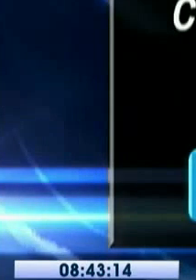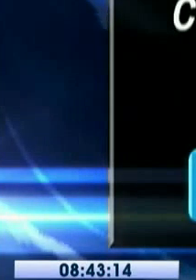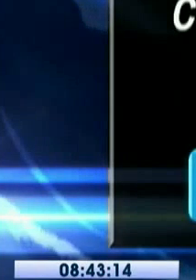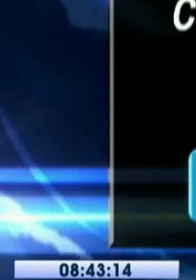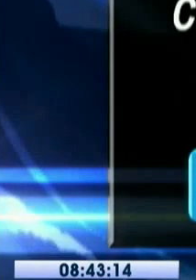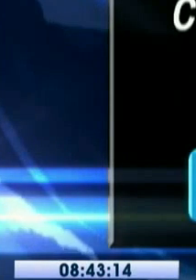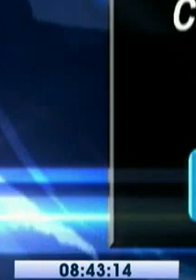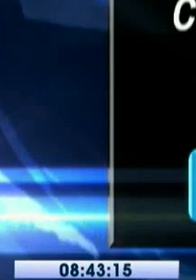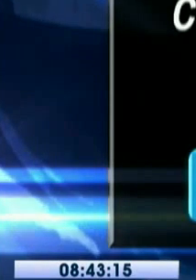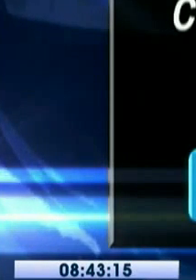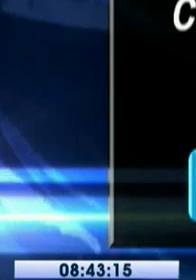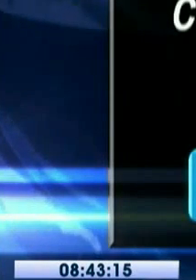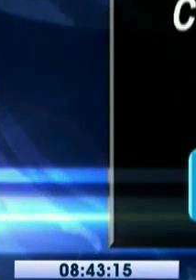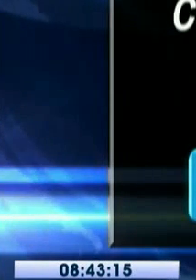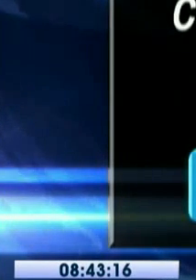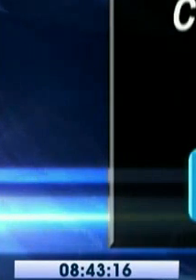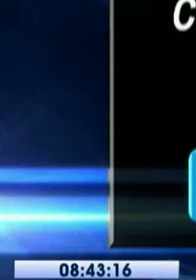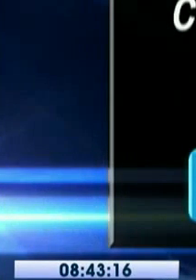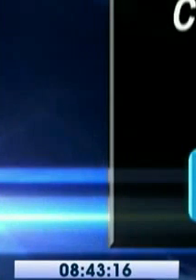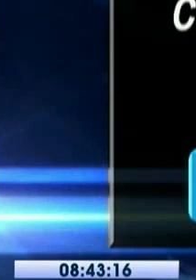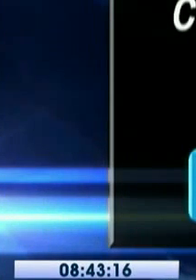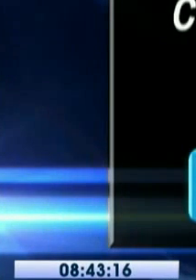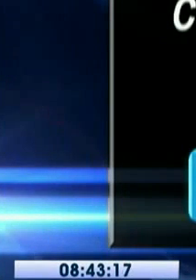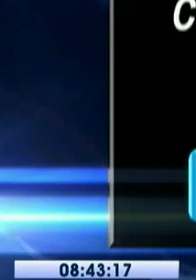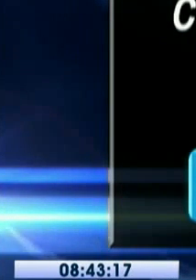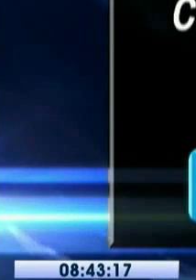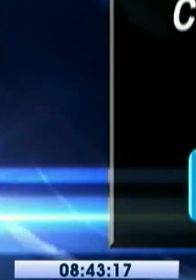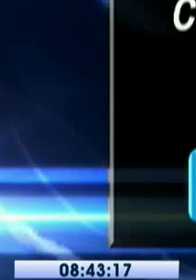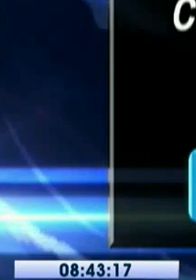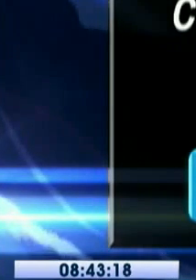lanoticia@rts.com.es o a nuestra cuenta de Twitter,